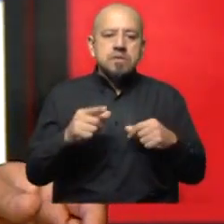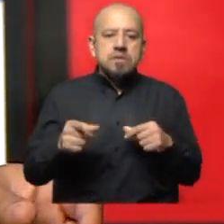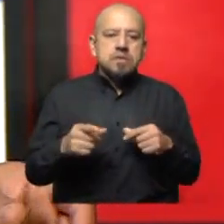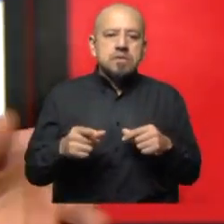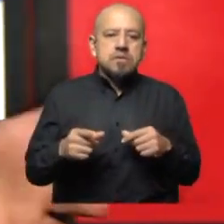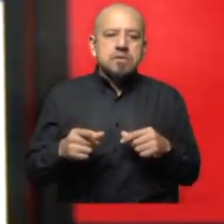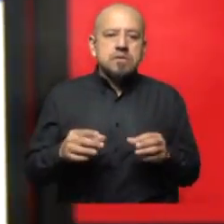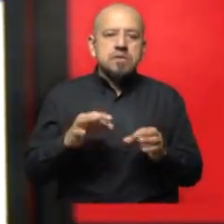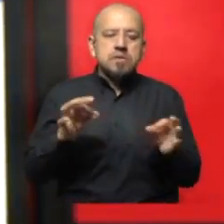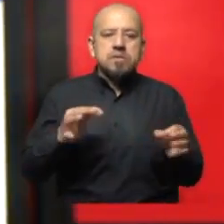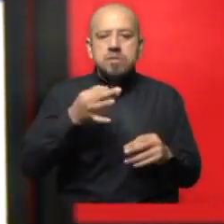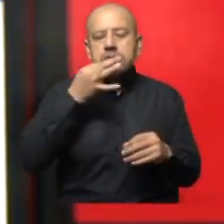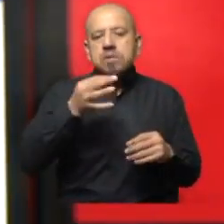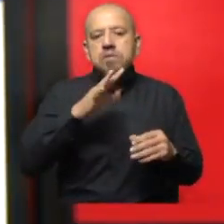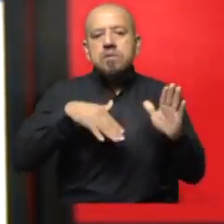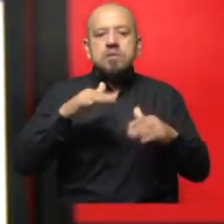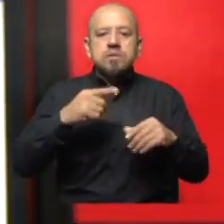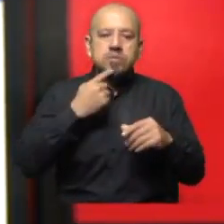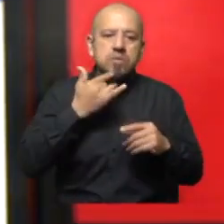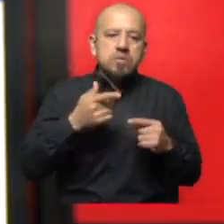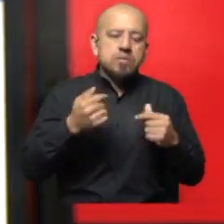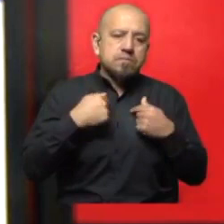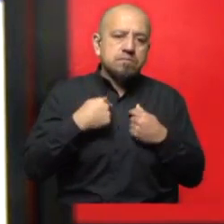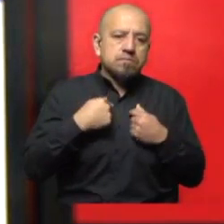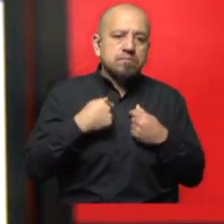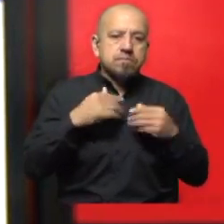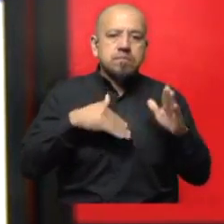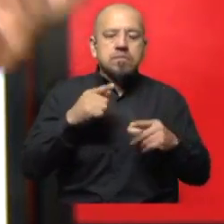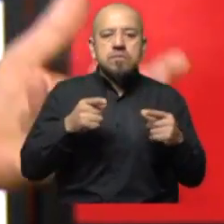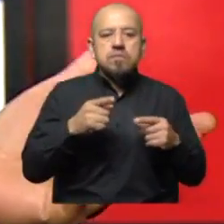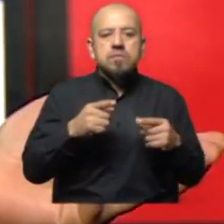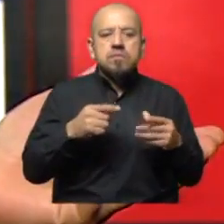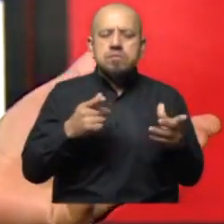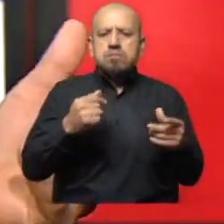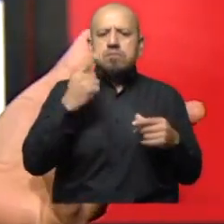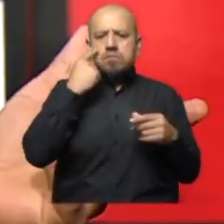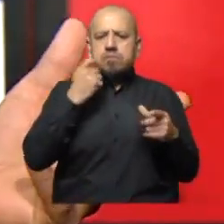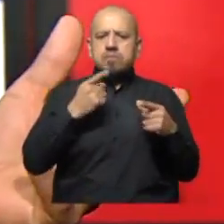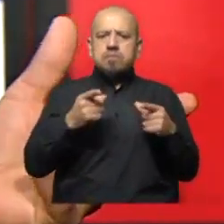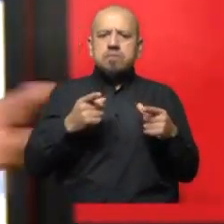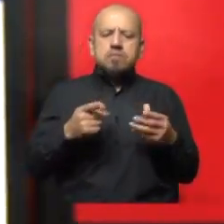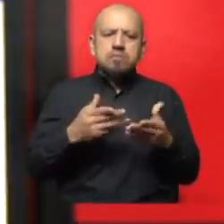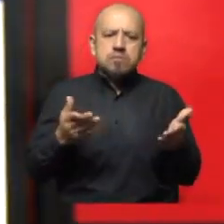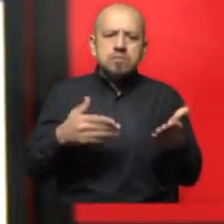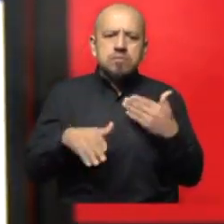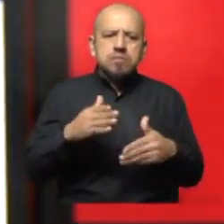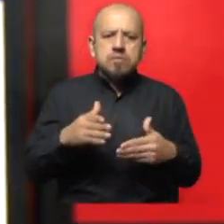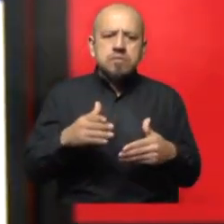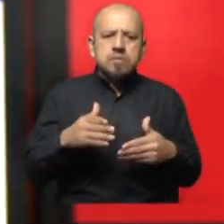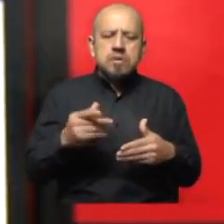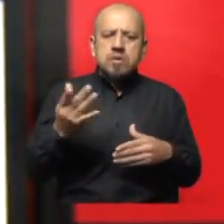como hablábamos a veces a mí me puede resultar mucho más terapéutico muchas veces me doy cuenta que es una cuestión de ser una esponja